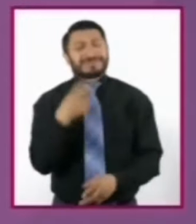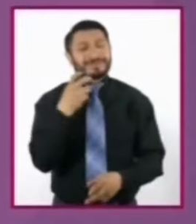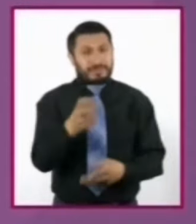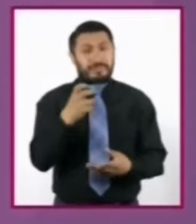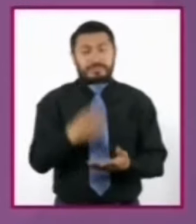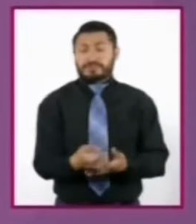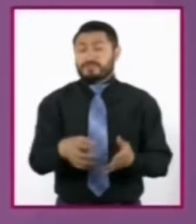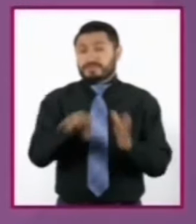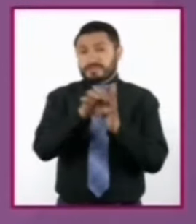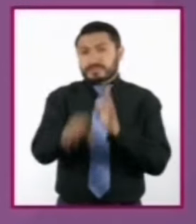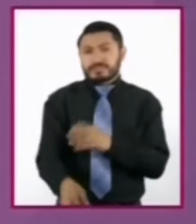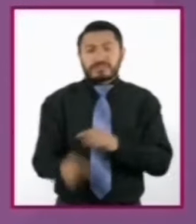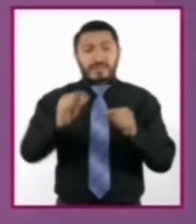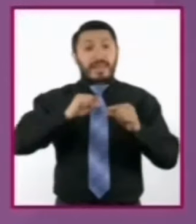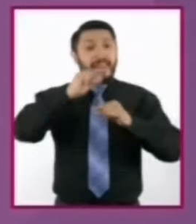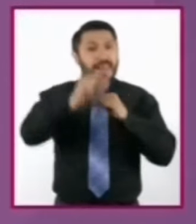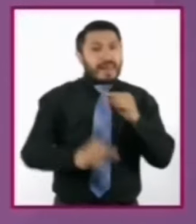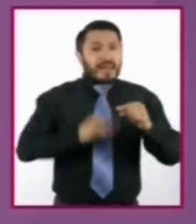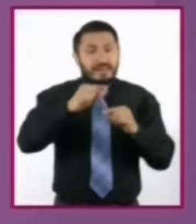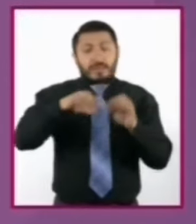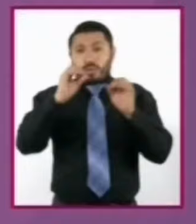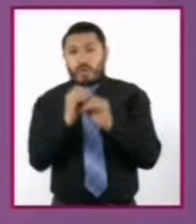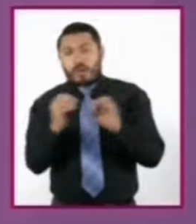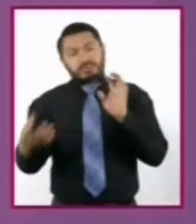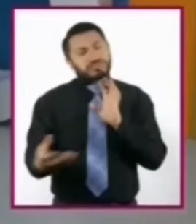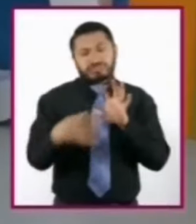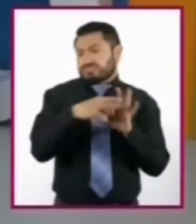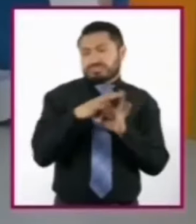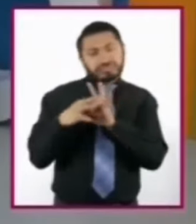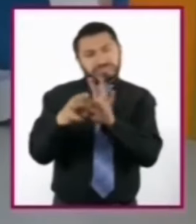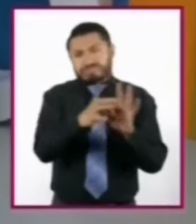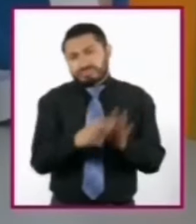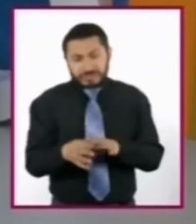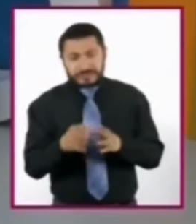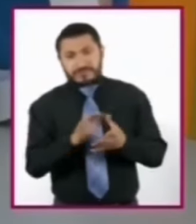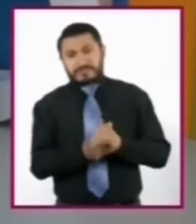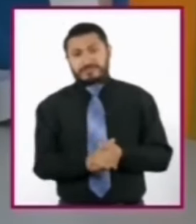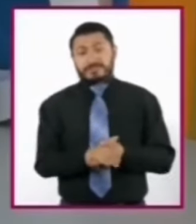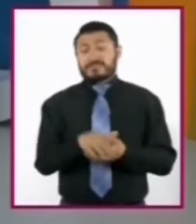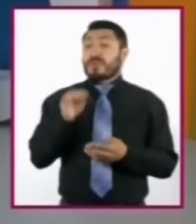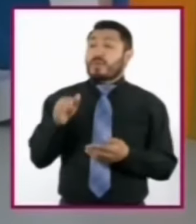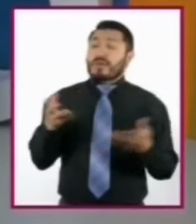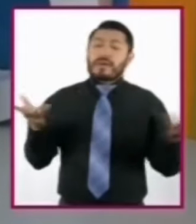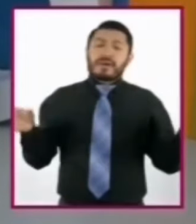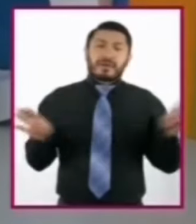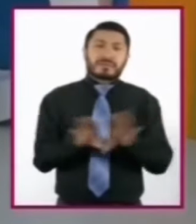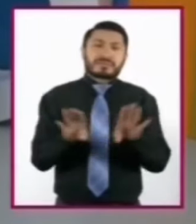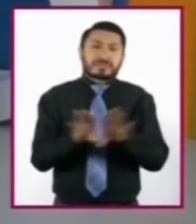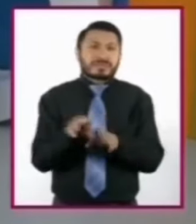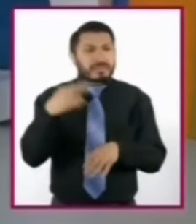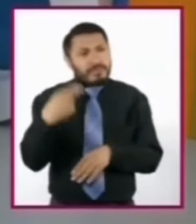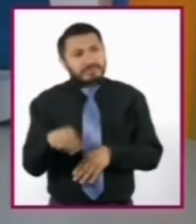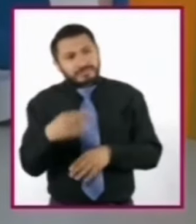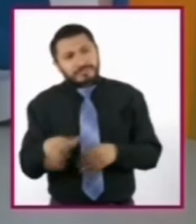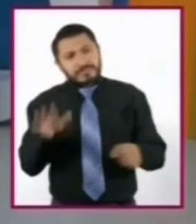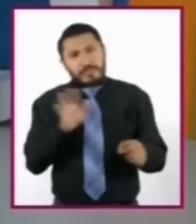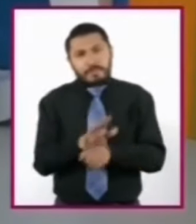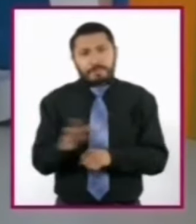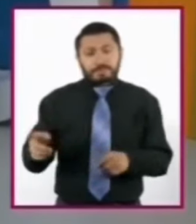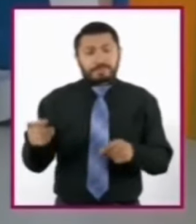que pueden ser átomos o combinación de ellos. Maestra, ¿Y cómo se llama lo que sale de